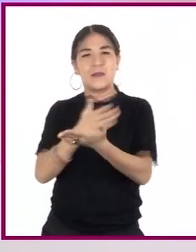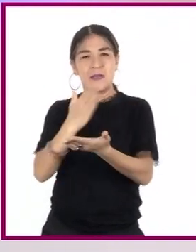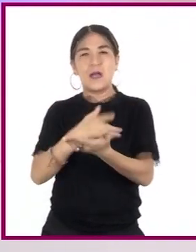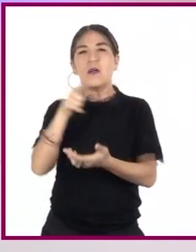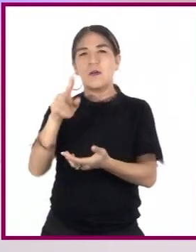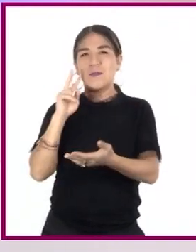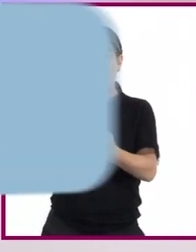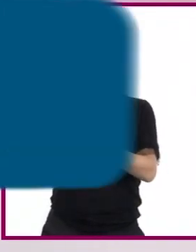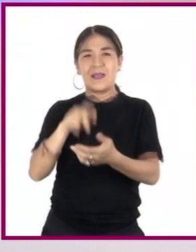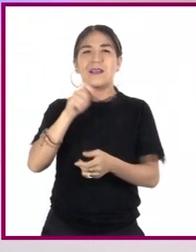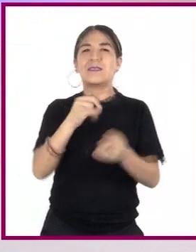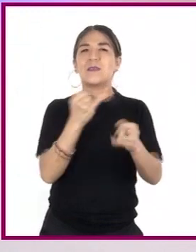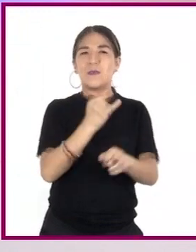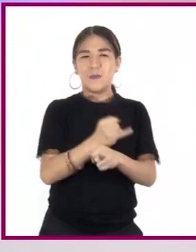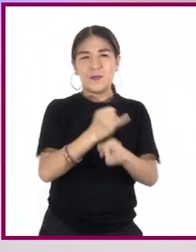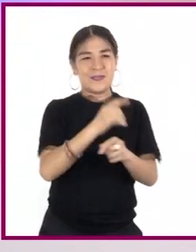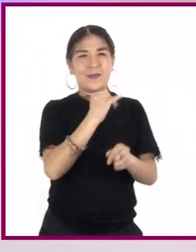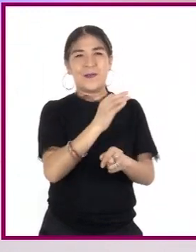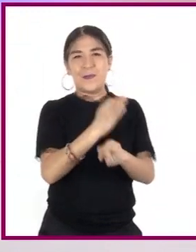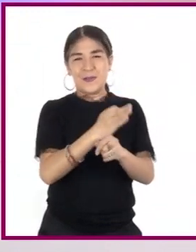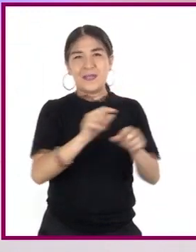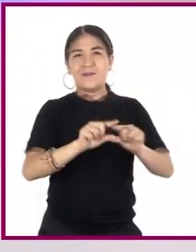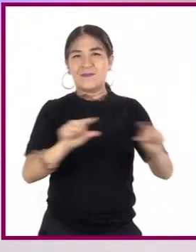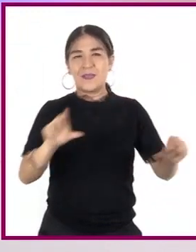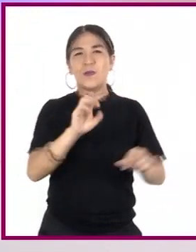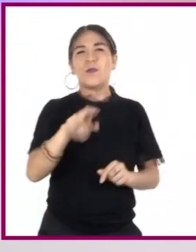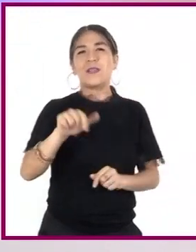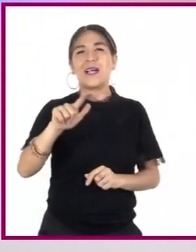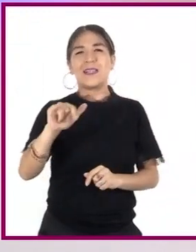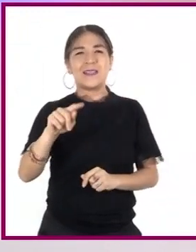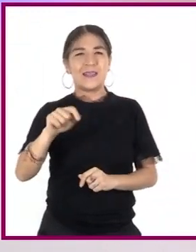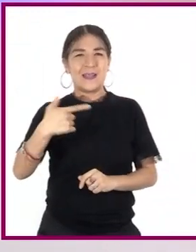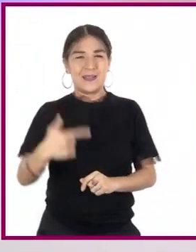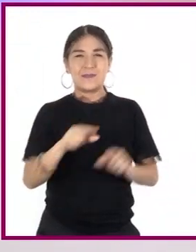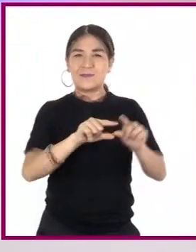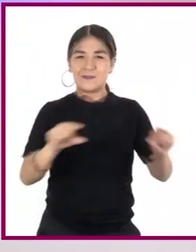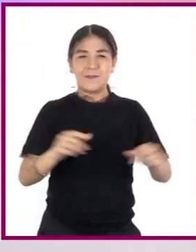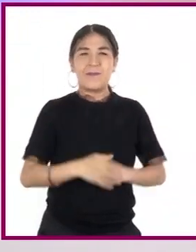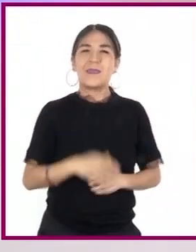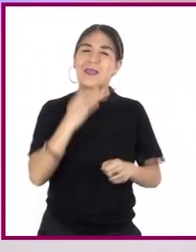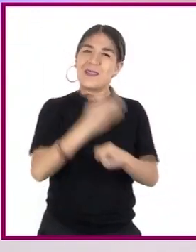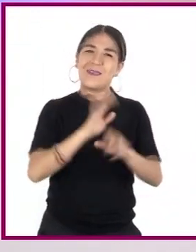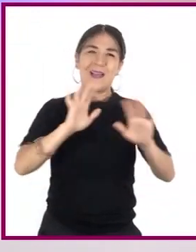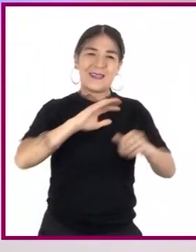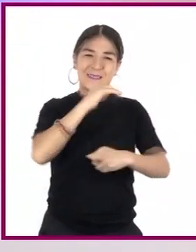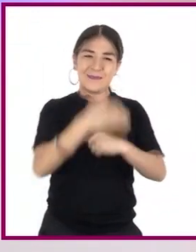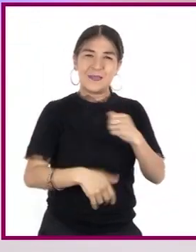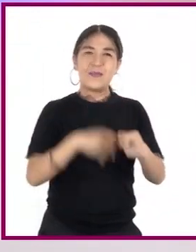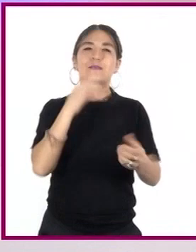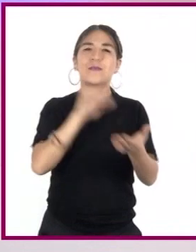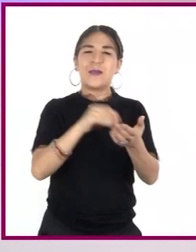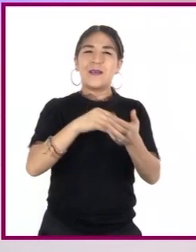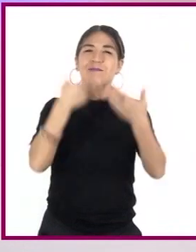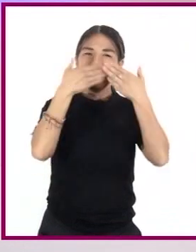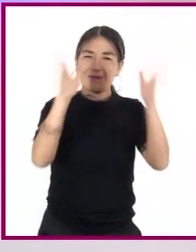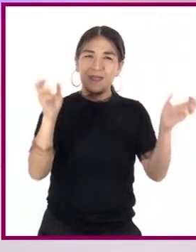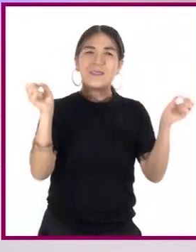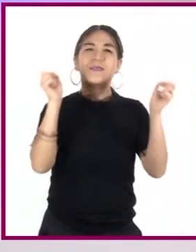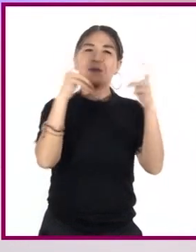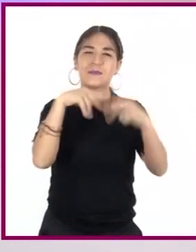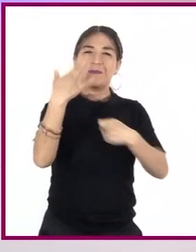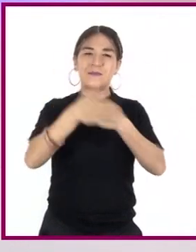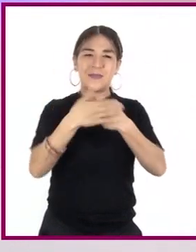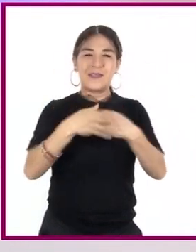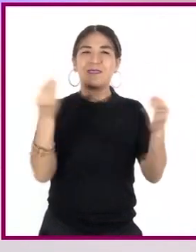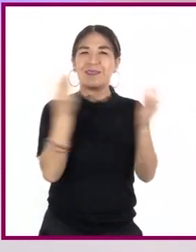de la CONALITEC. ¡Listo! Terminamos, pero aún nos queda mucho por explorar y descubrir, así que nos vemos en la